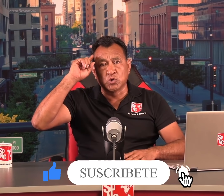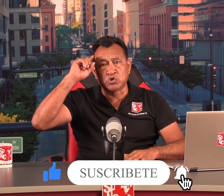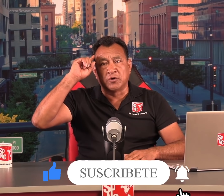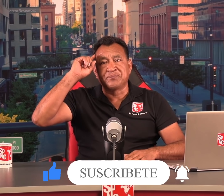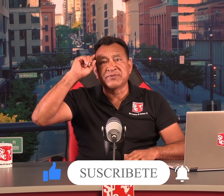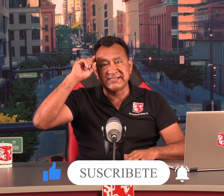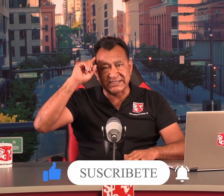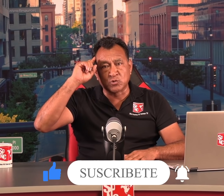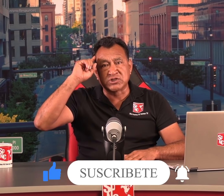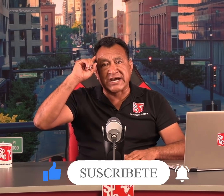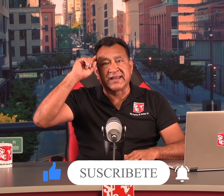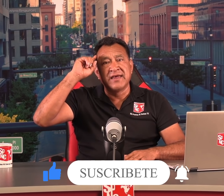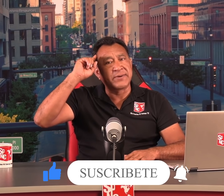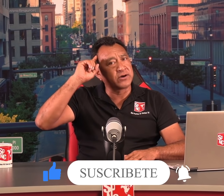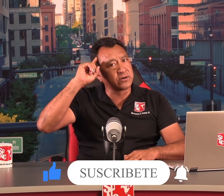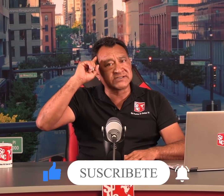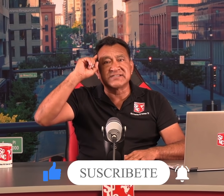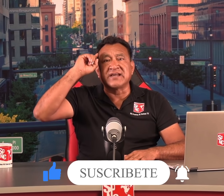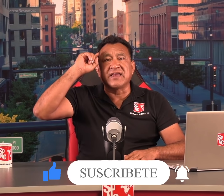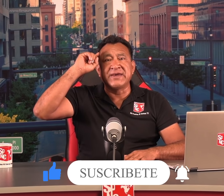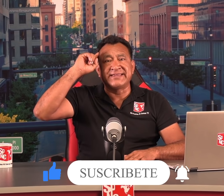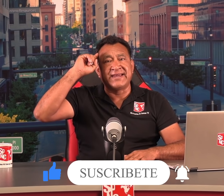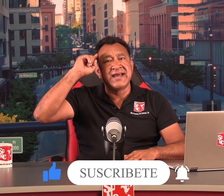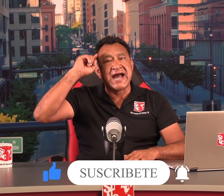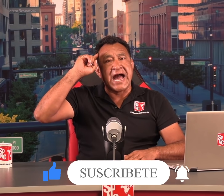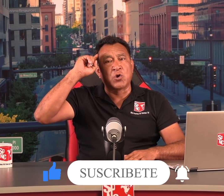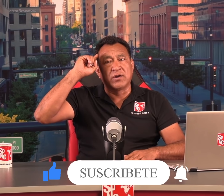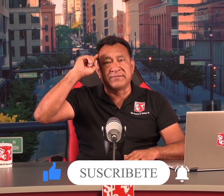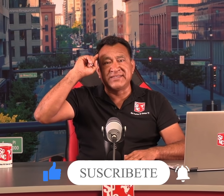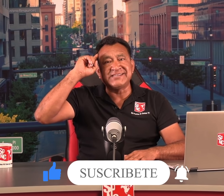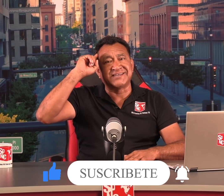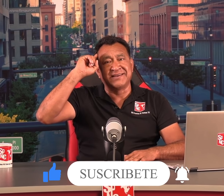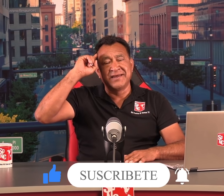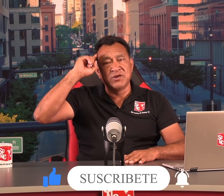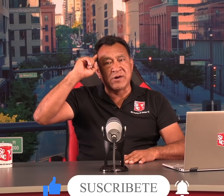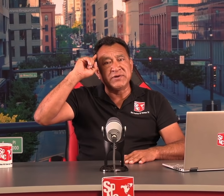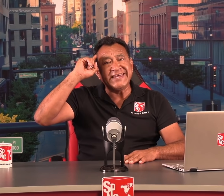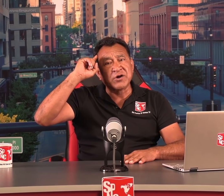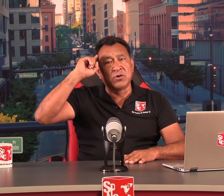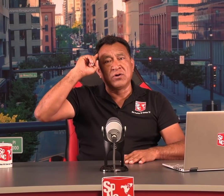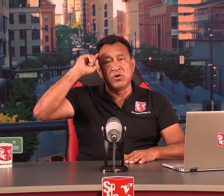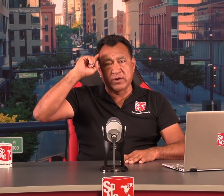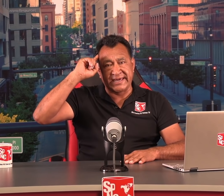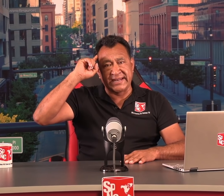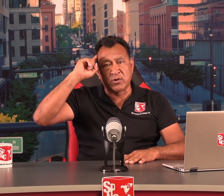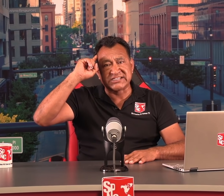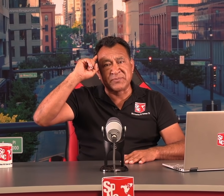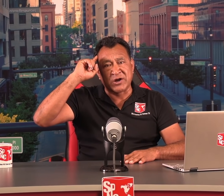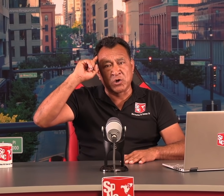Yo escucho y sé escuchar, pero no necesariamente hago lo que me dicen. Yo hago y digo